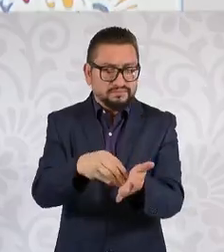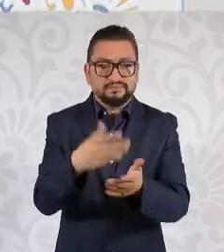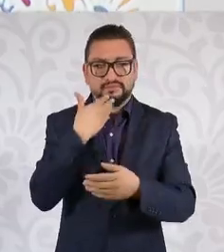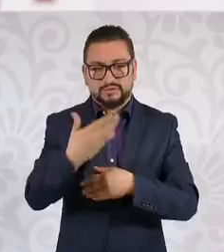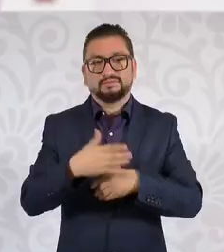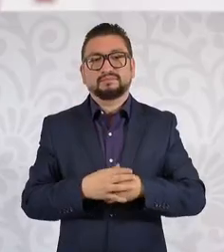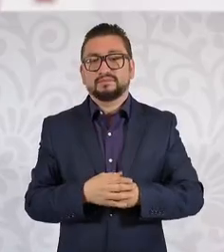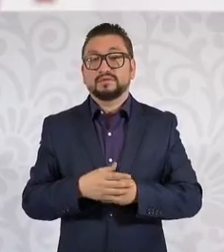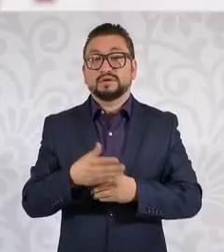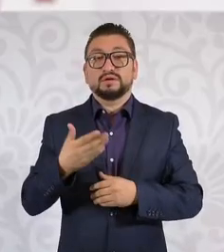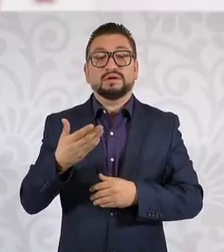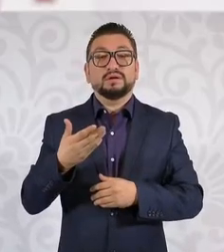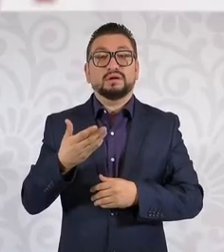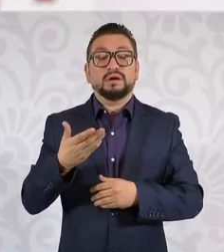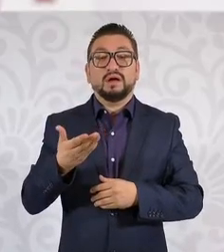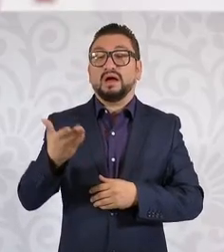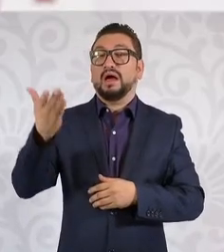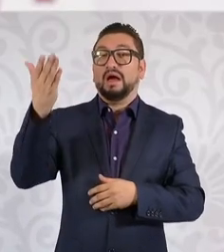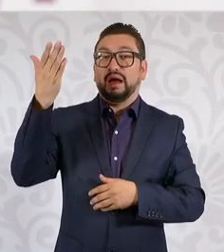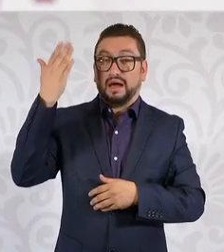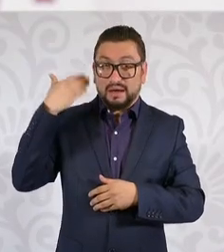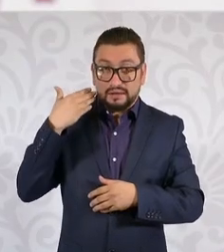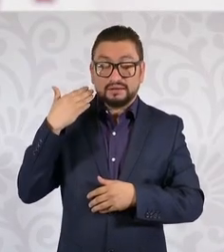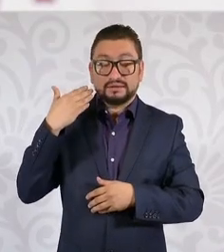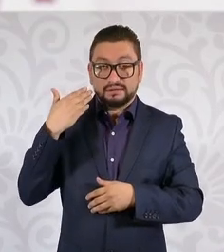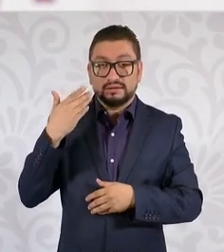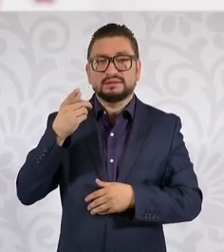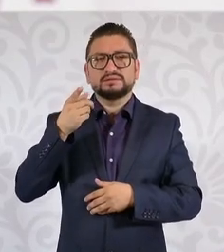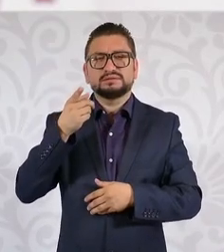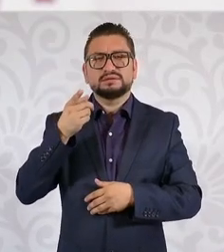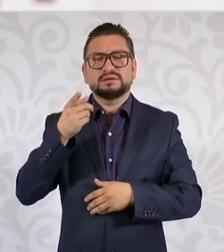puso aquí unos días antes de irse?